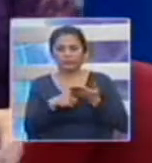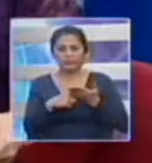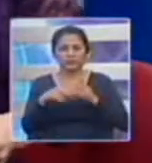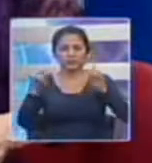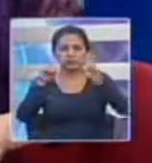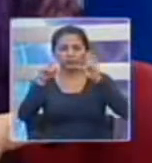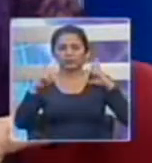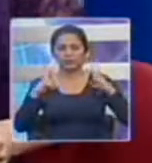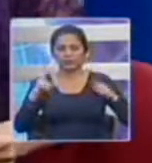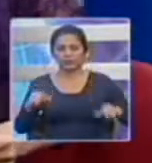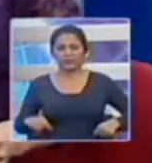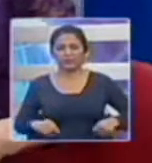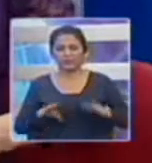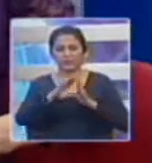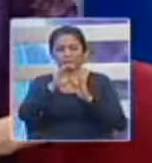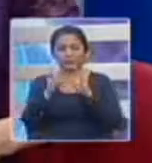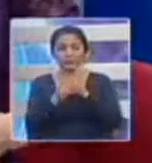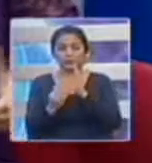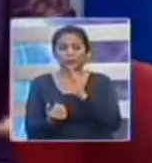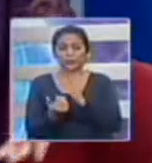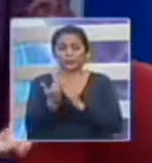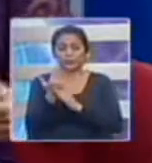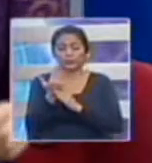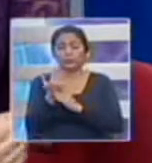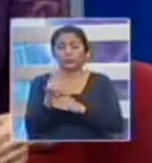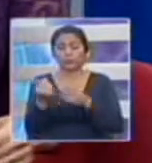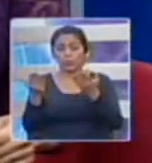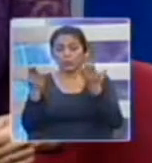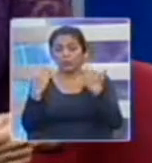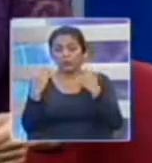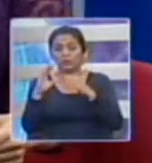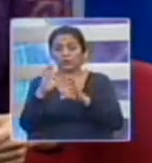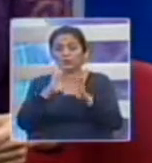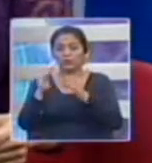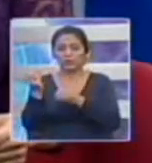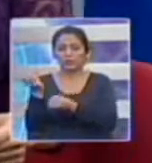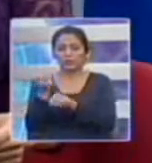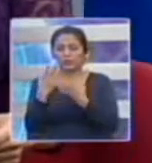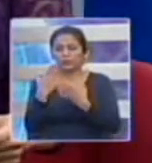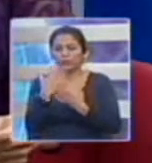Margarita Guevara, socializó en Guayaquil el contenido del documento.